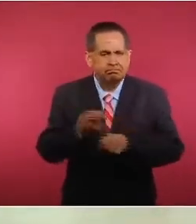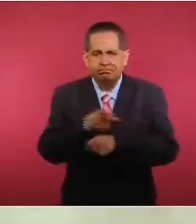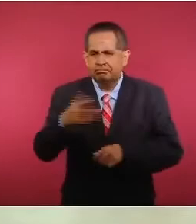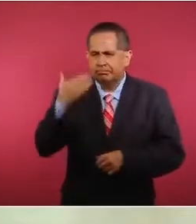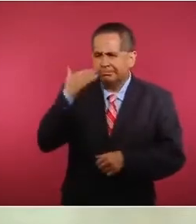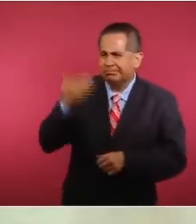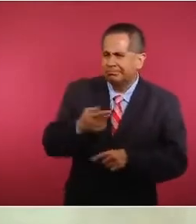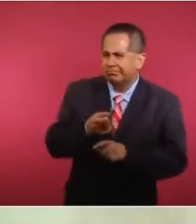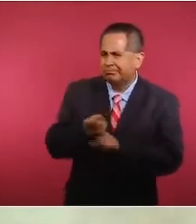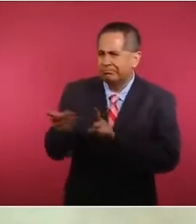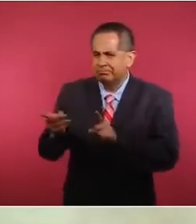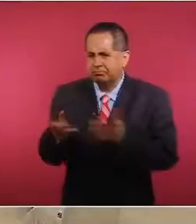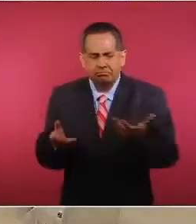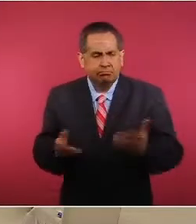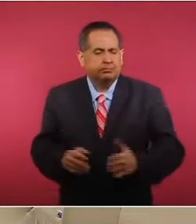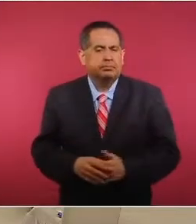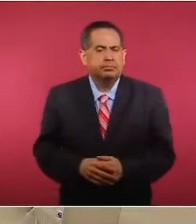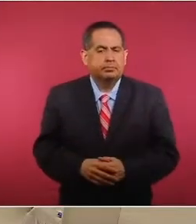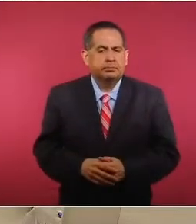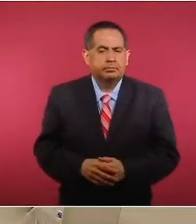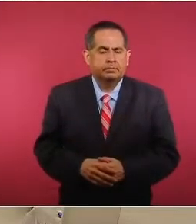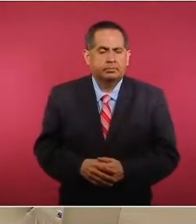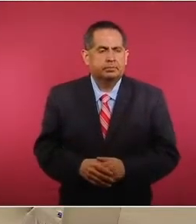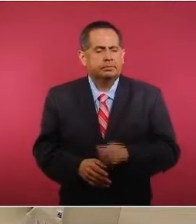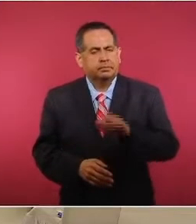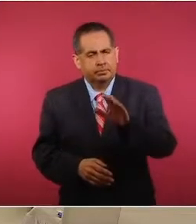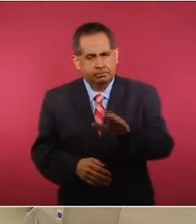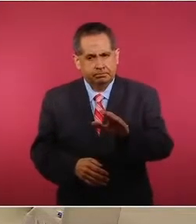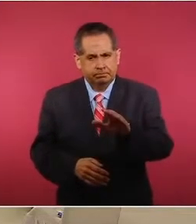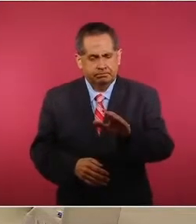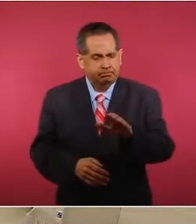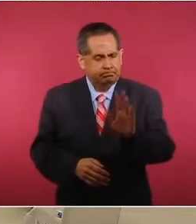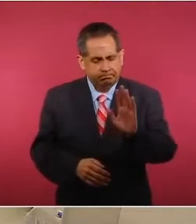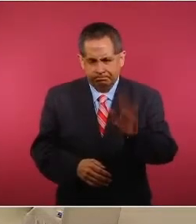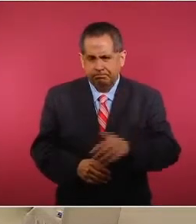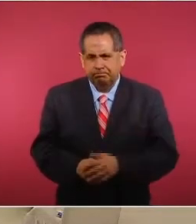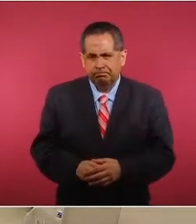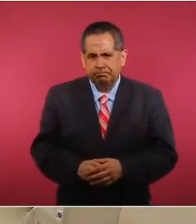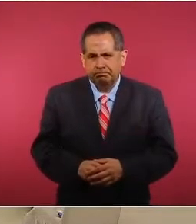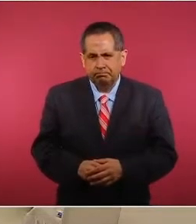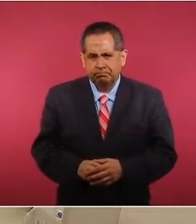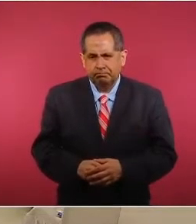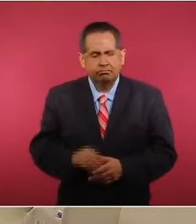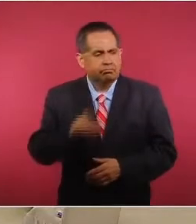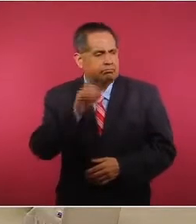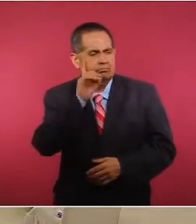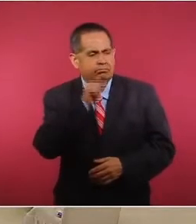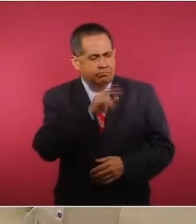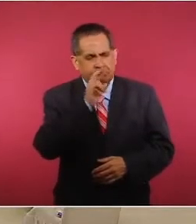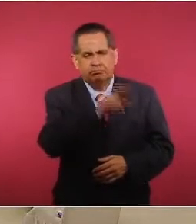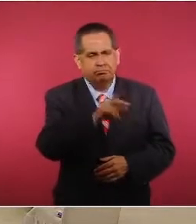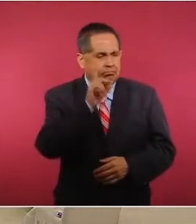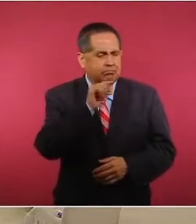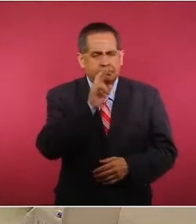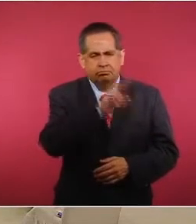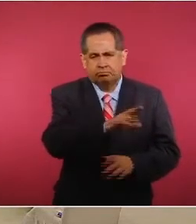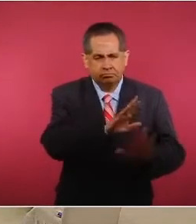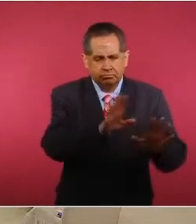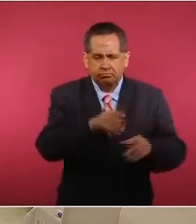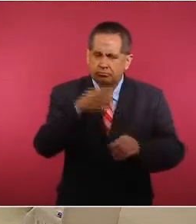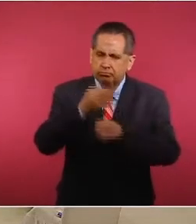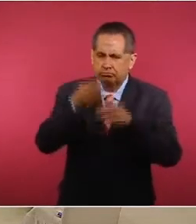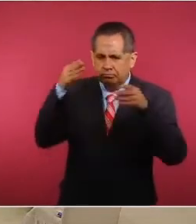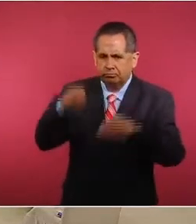irregularidad. Gracias. Bueno, si quieres, mañana te lo respondo, ¿sí? Muy